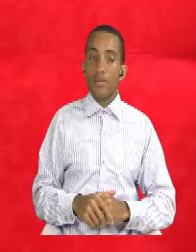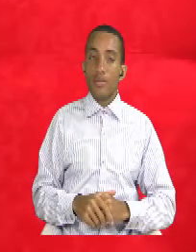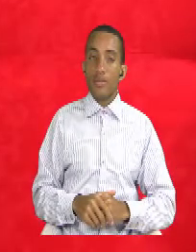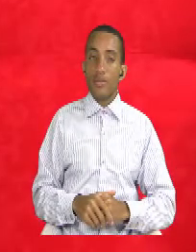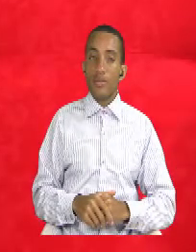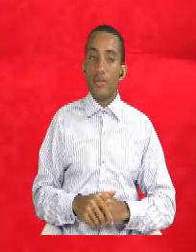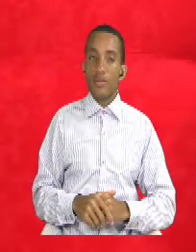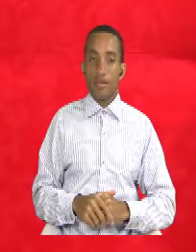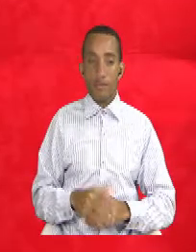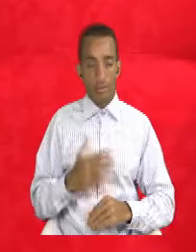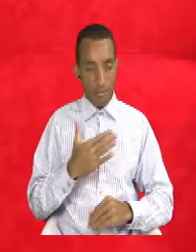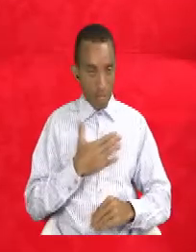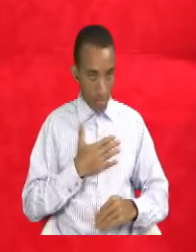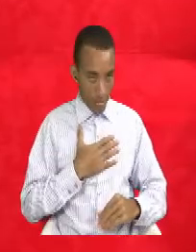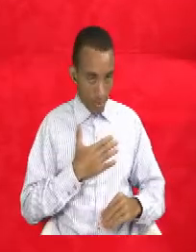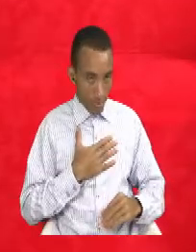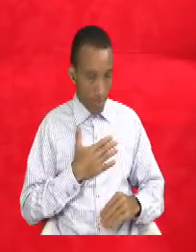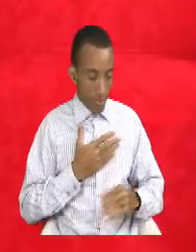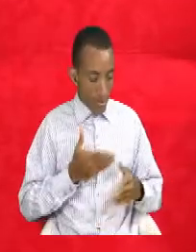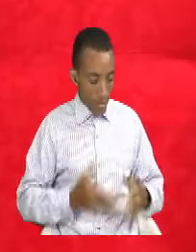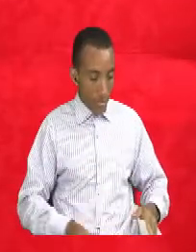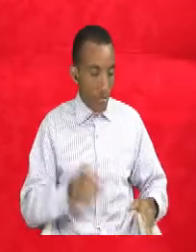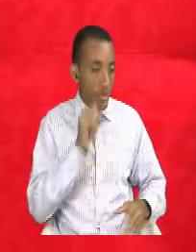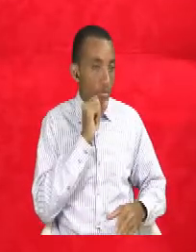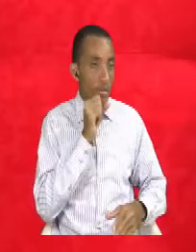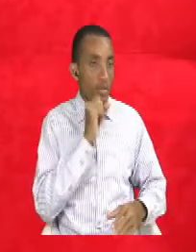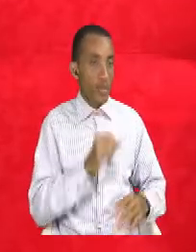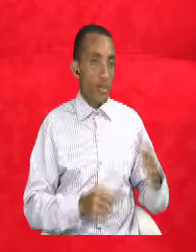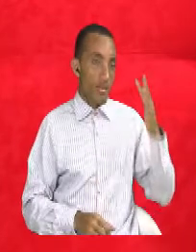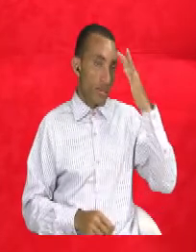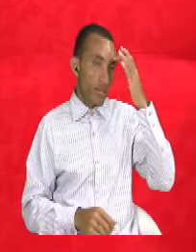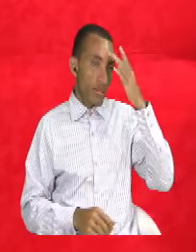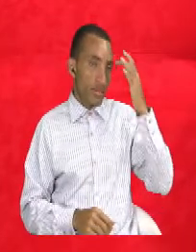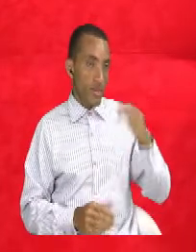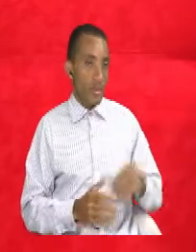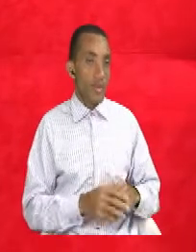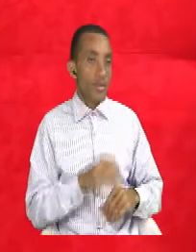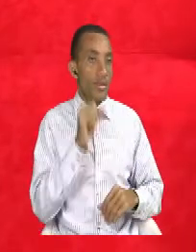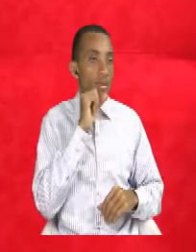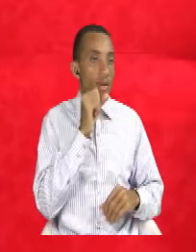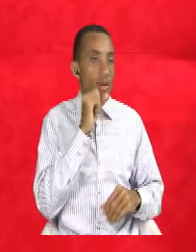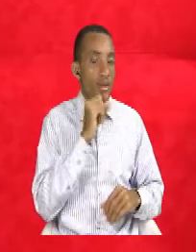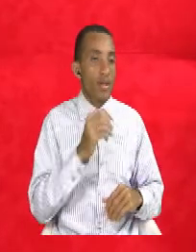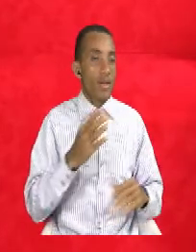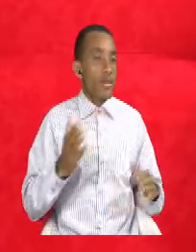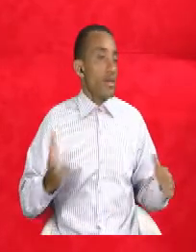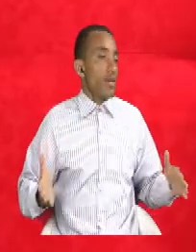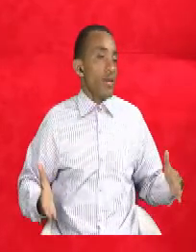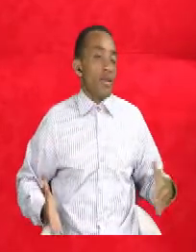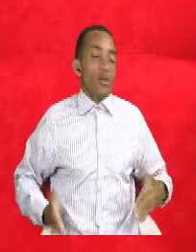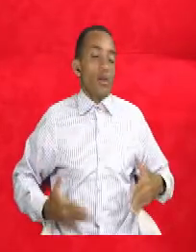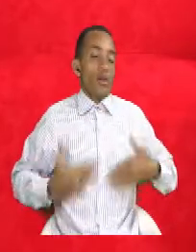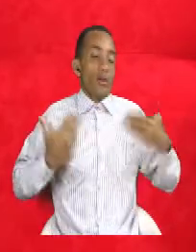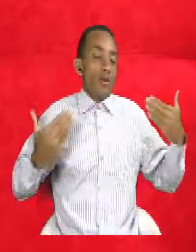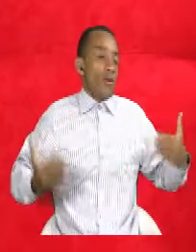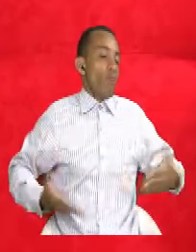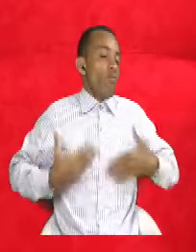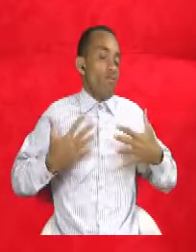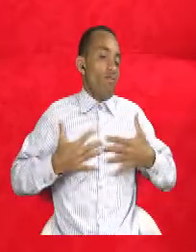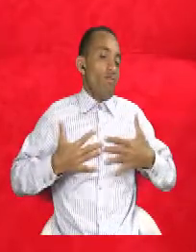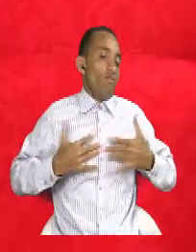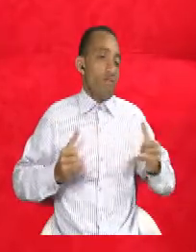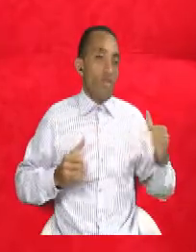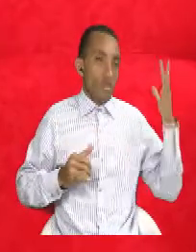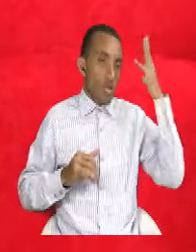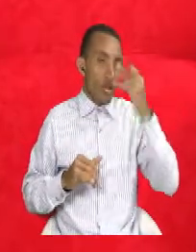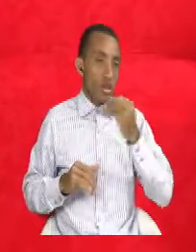siento orgulloso de ser barranqueño porque Barranca es una tierra muy alegre y muy bonita y la gente de Barranca no la cambio